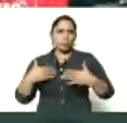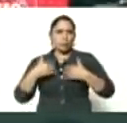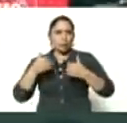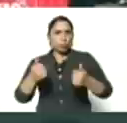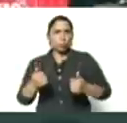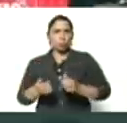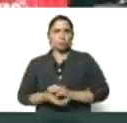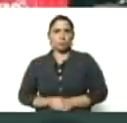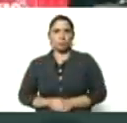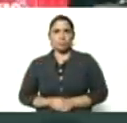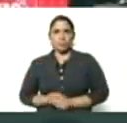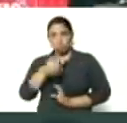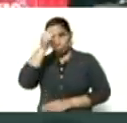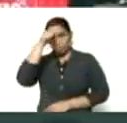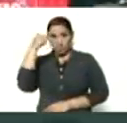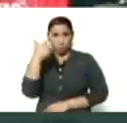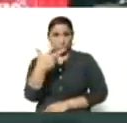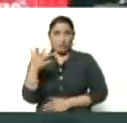Desde el domingo 3 de marzo,